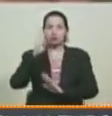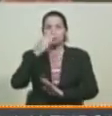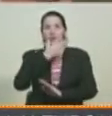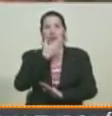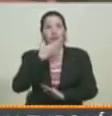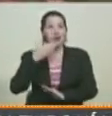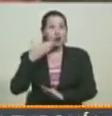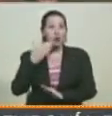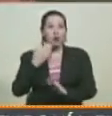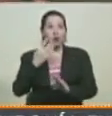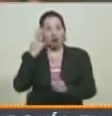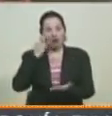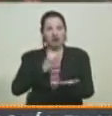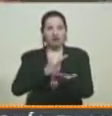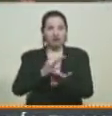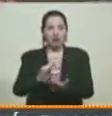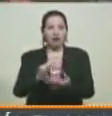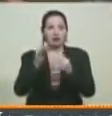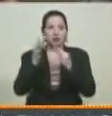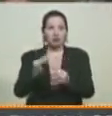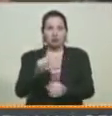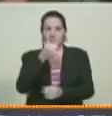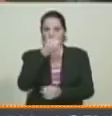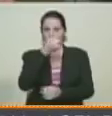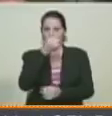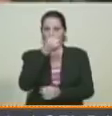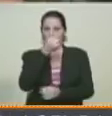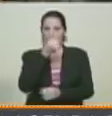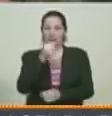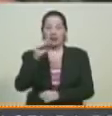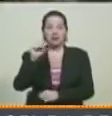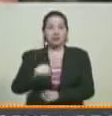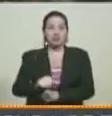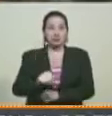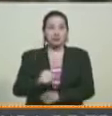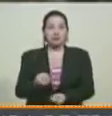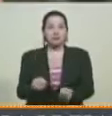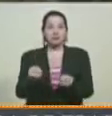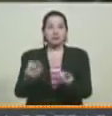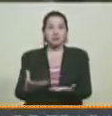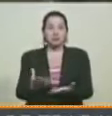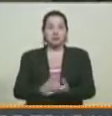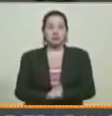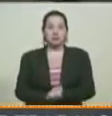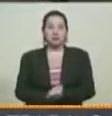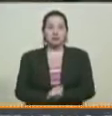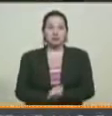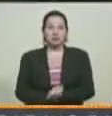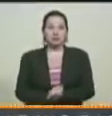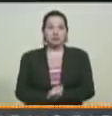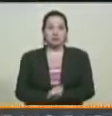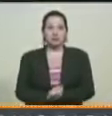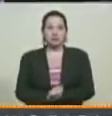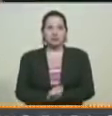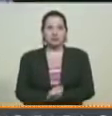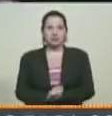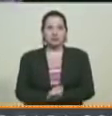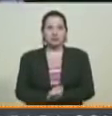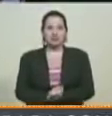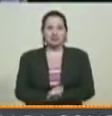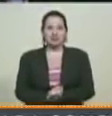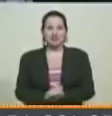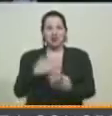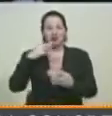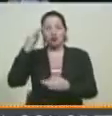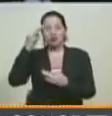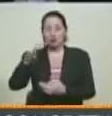fe, esa seguridad, y sé que lo vamos a lograr. Y le vamos a cumplir al mandato que el pueblo nos dio. Estoy seguro de eso,